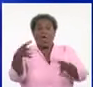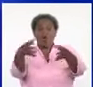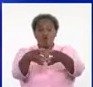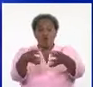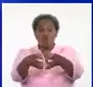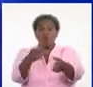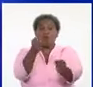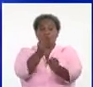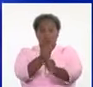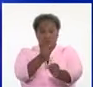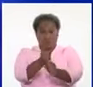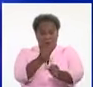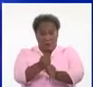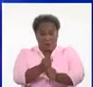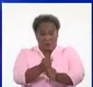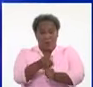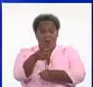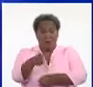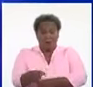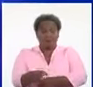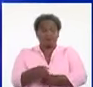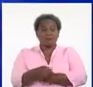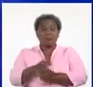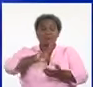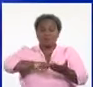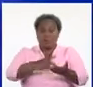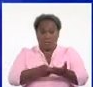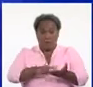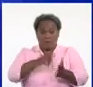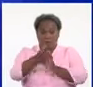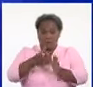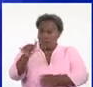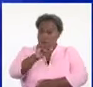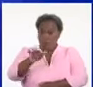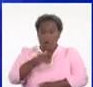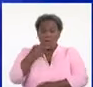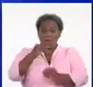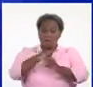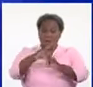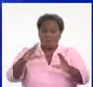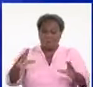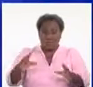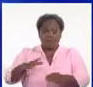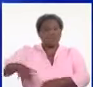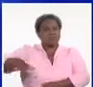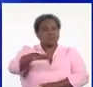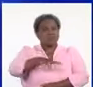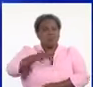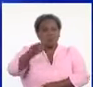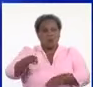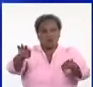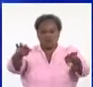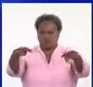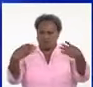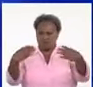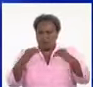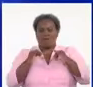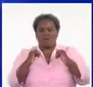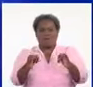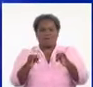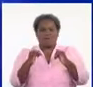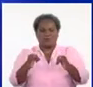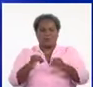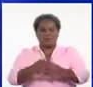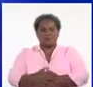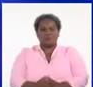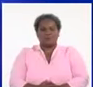posible esta transmisión, la intérprete de lenguas de señas y a todas las personas que escuchan la información. Me uno